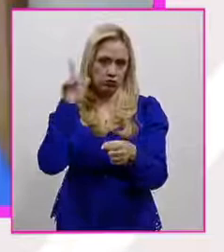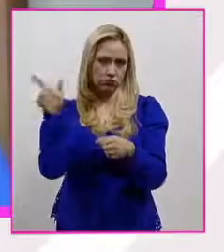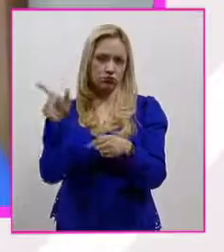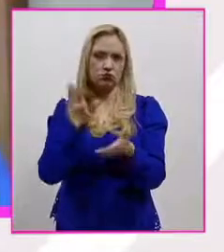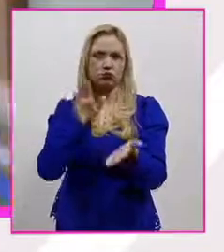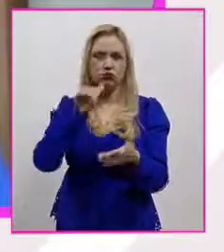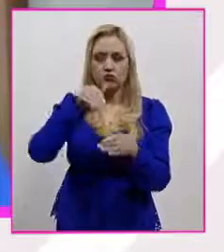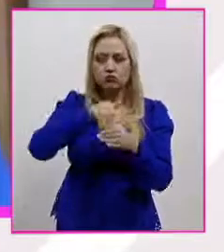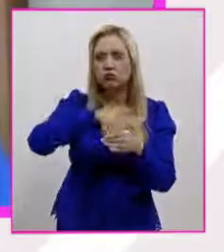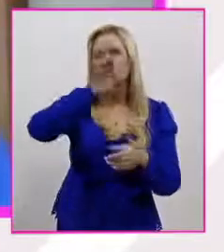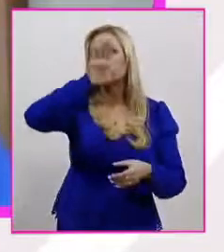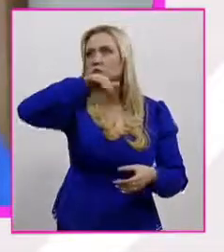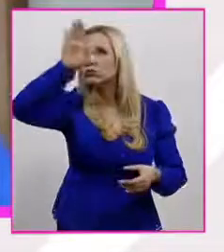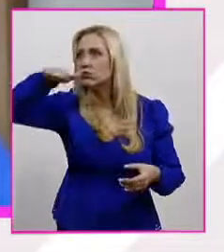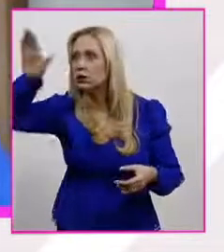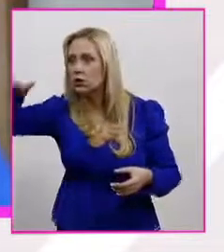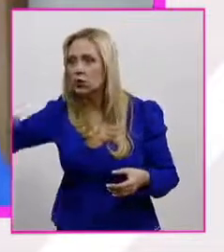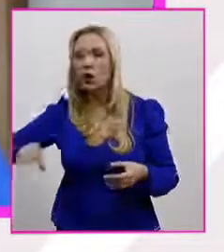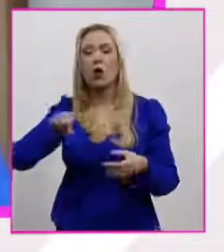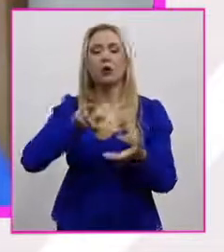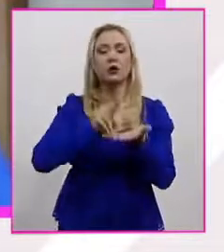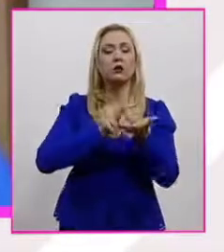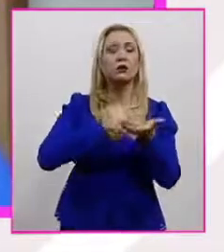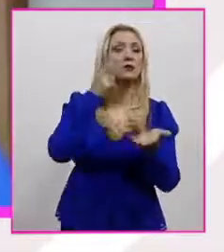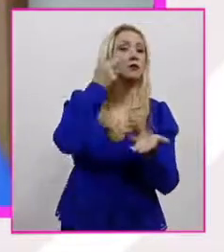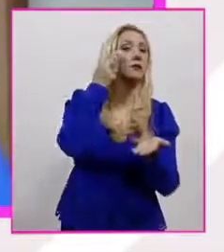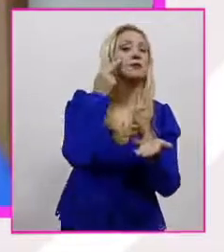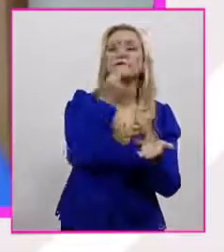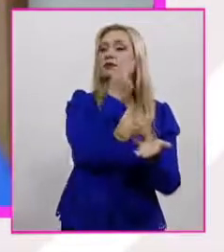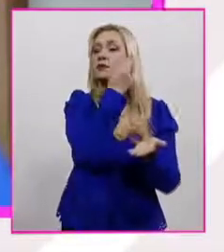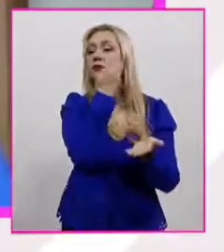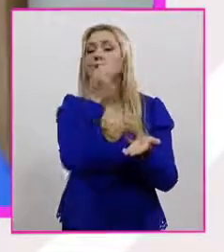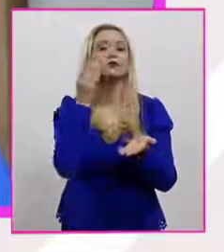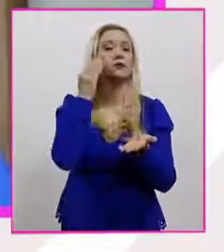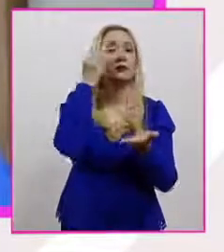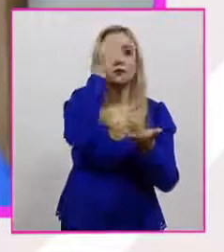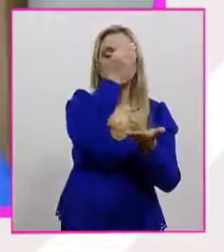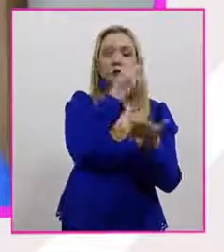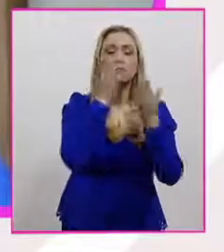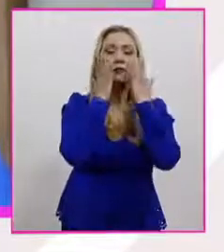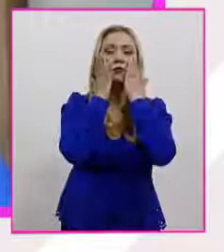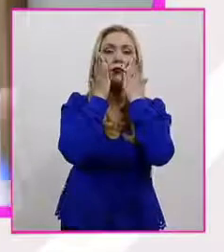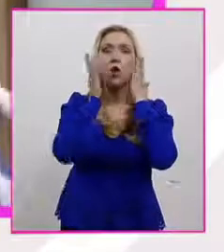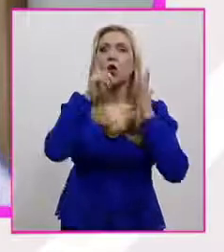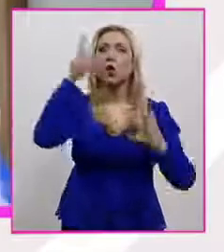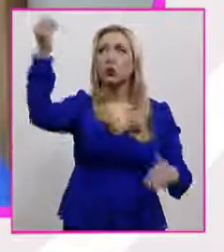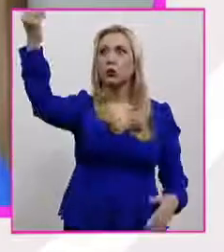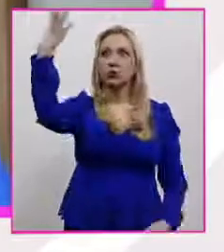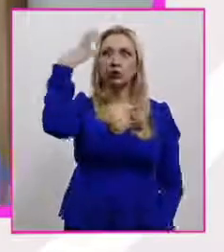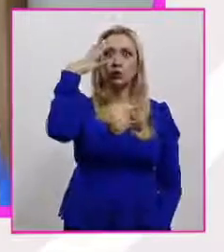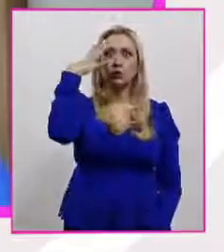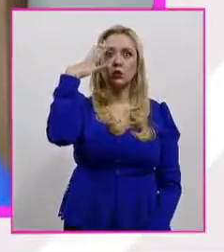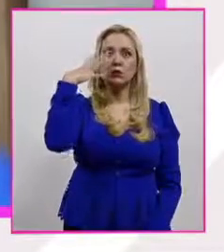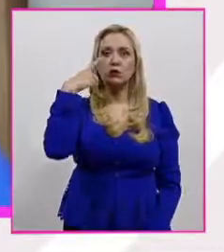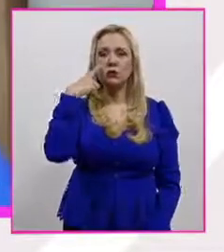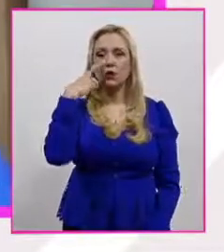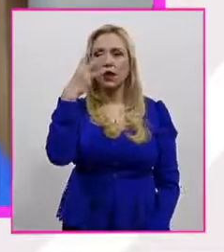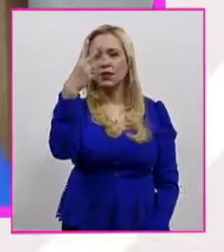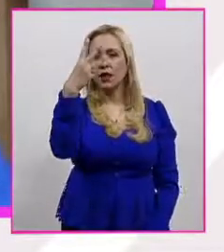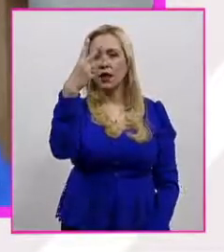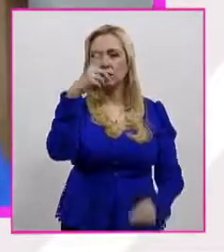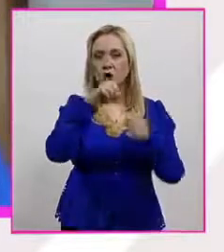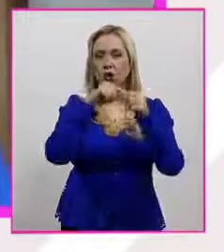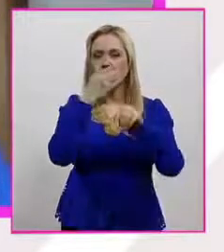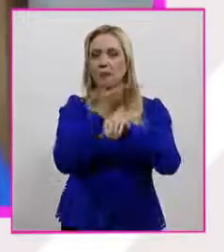pinturas hasta los cosméticos, que lo que hace es identificar la refracción de la luz y la descompone usualmente en 3 tonos,